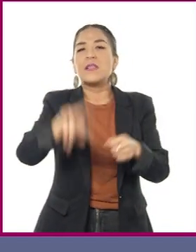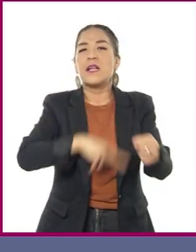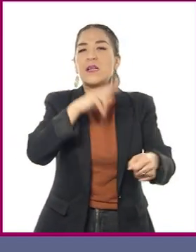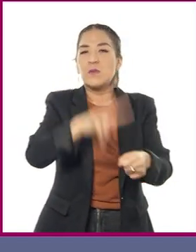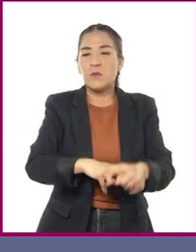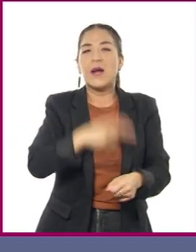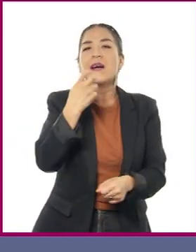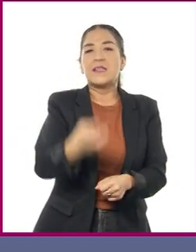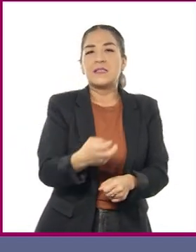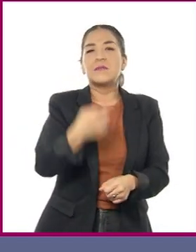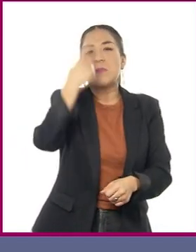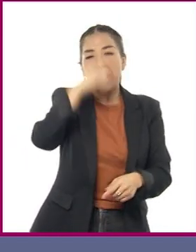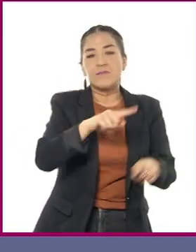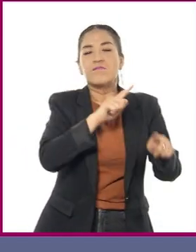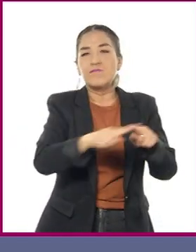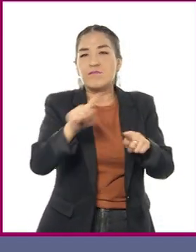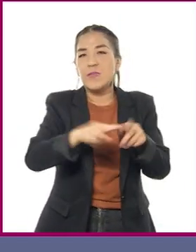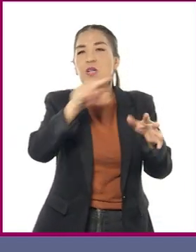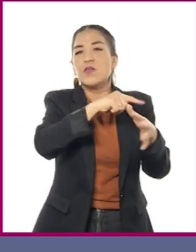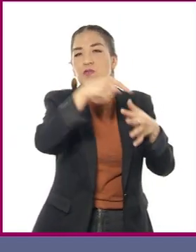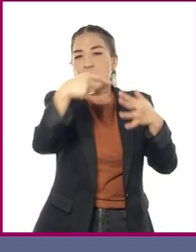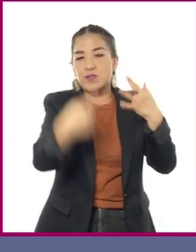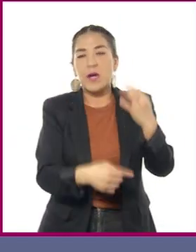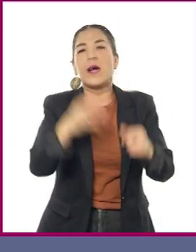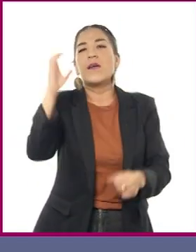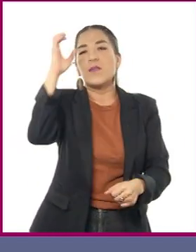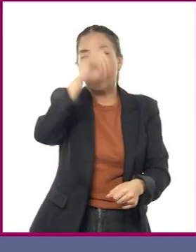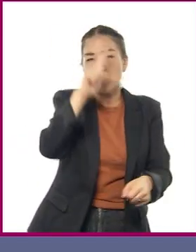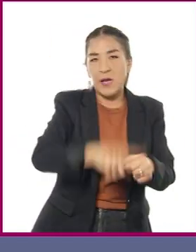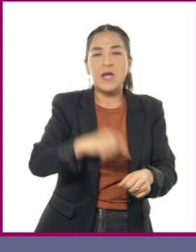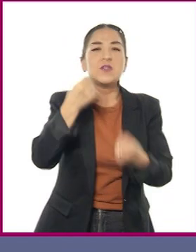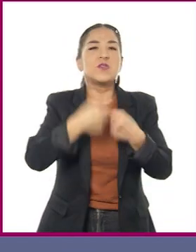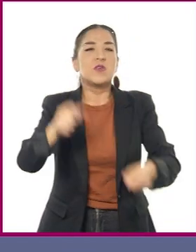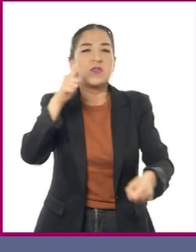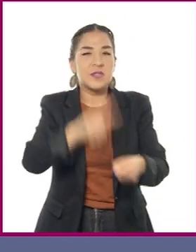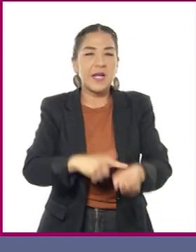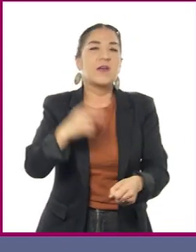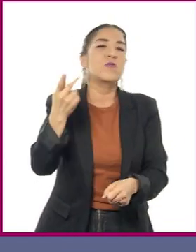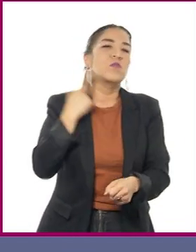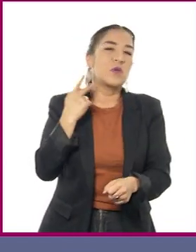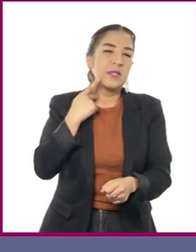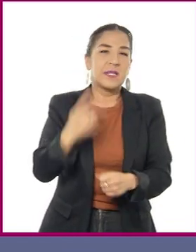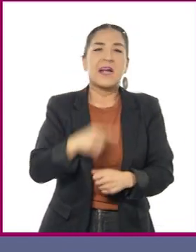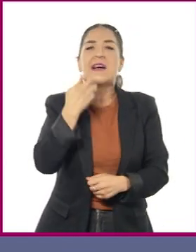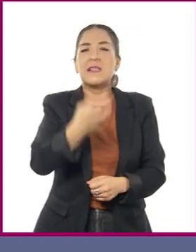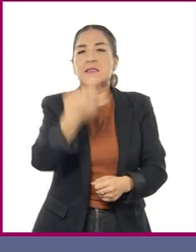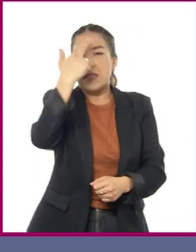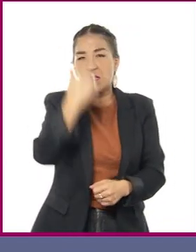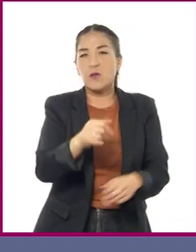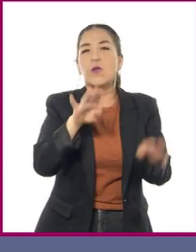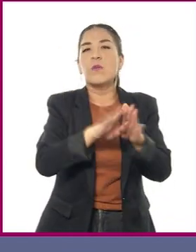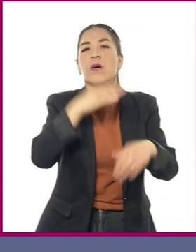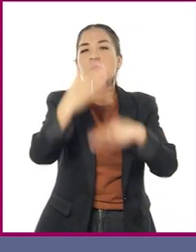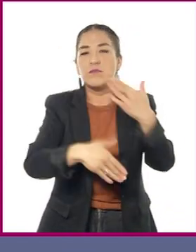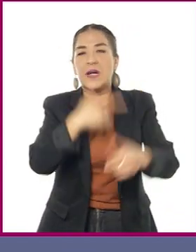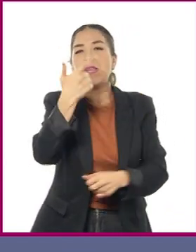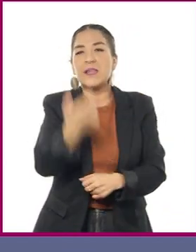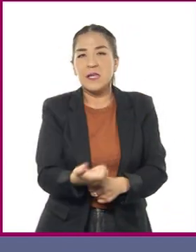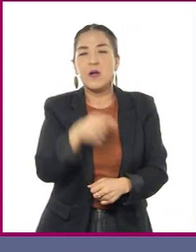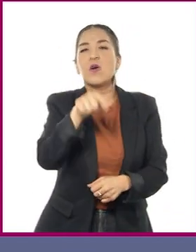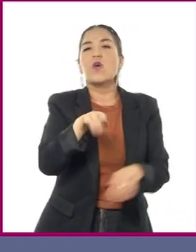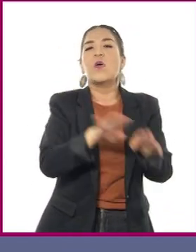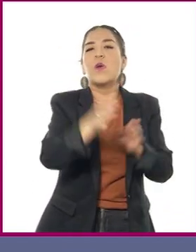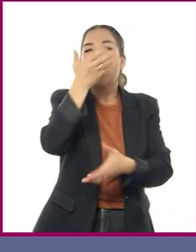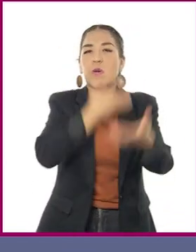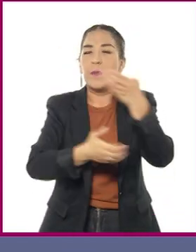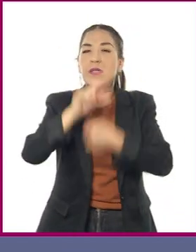los cuales se derivan de factores sociales, culturales y políticos, que influyen en el proceso económico a través del